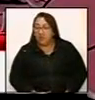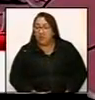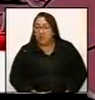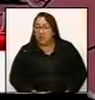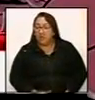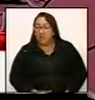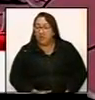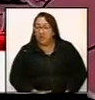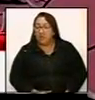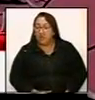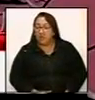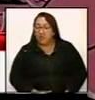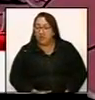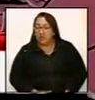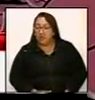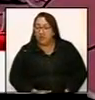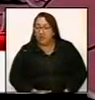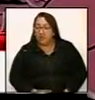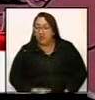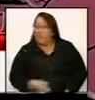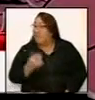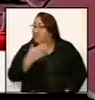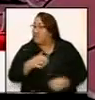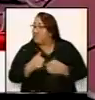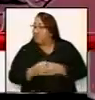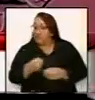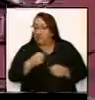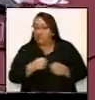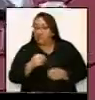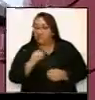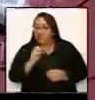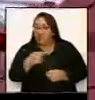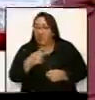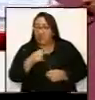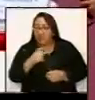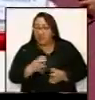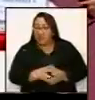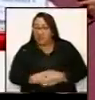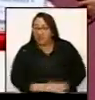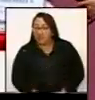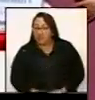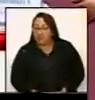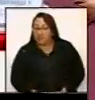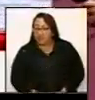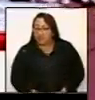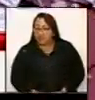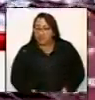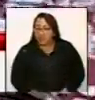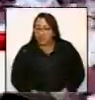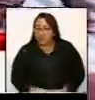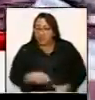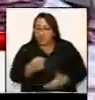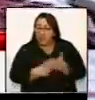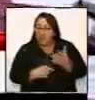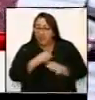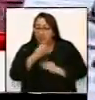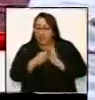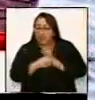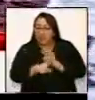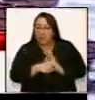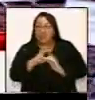Gracias, congresista Noceda, por tomar en cuenta su aporte. Congresista García Belaúde. Presidente, acá tengo el dato. Es el proyecto